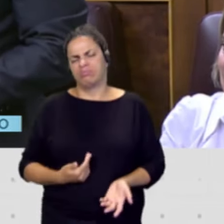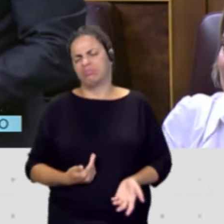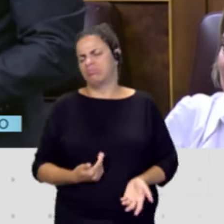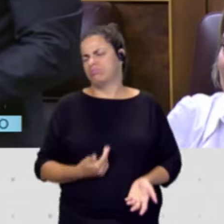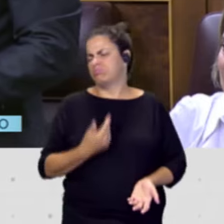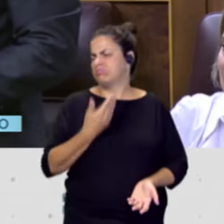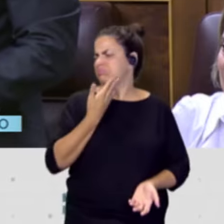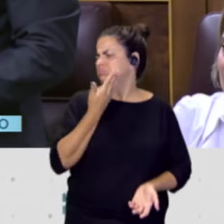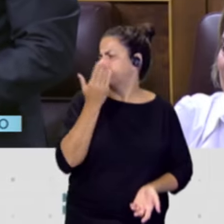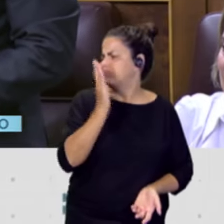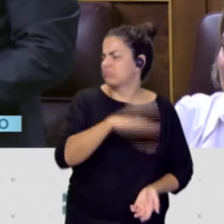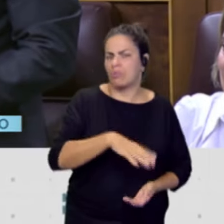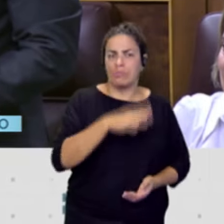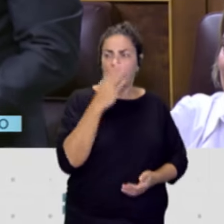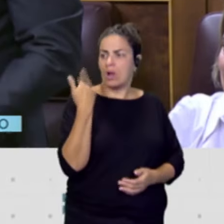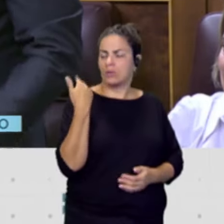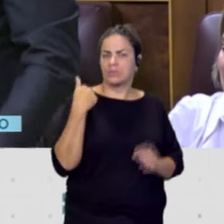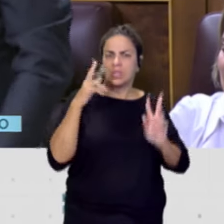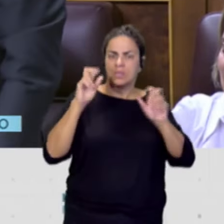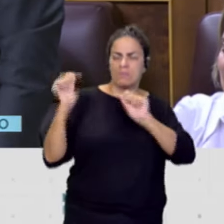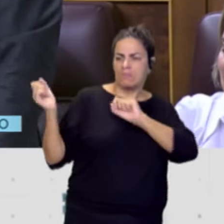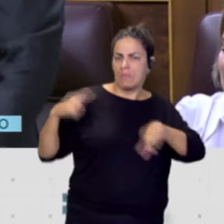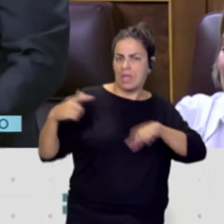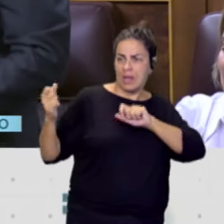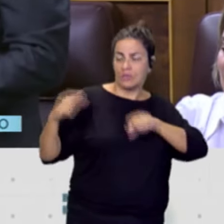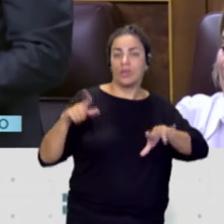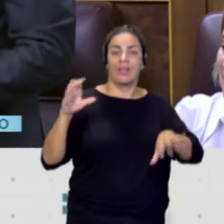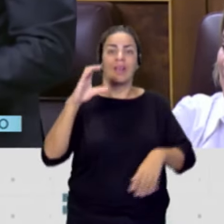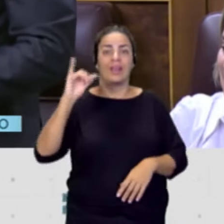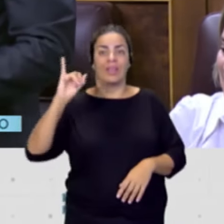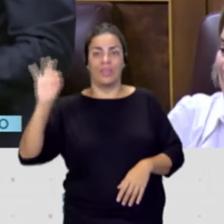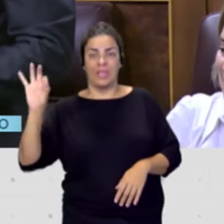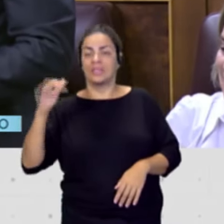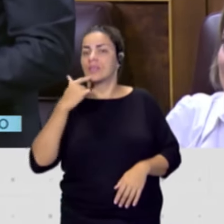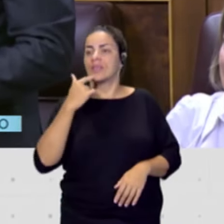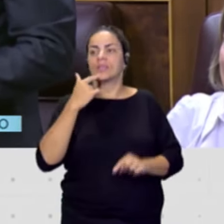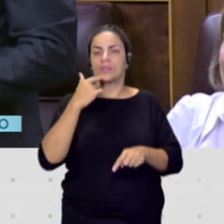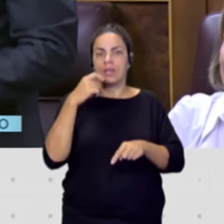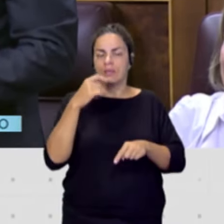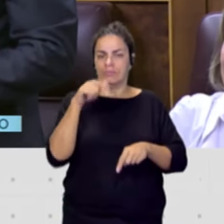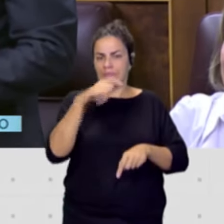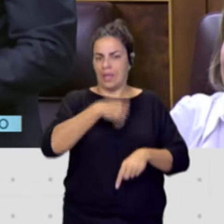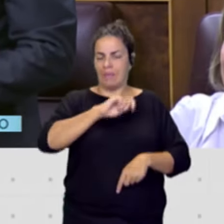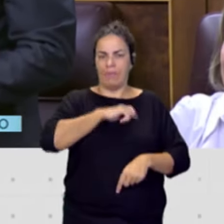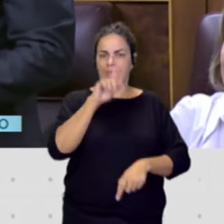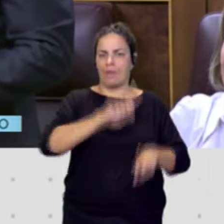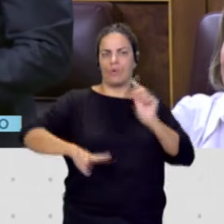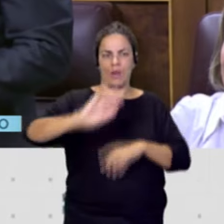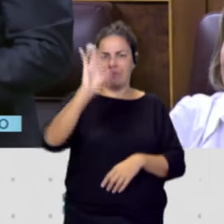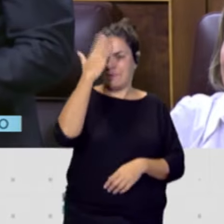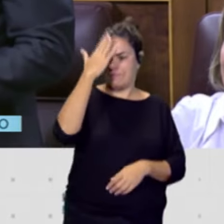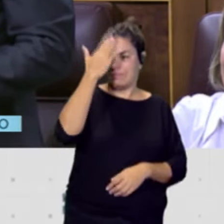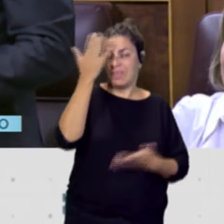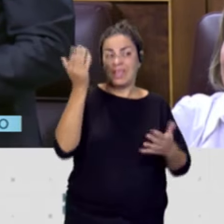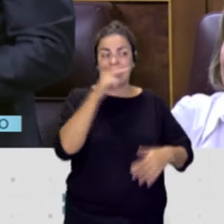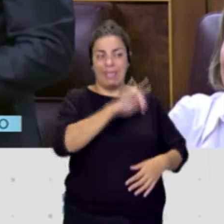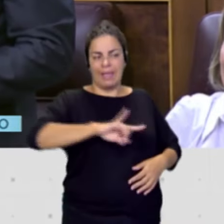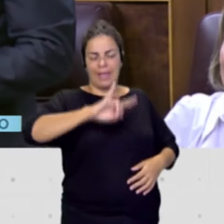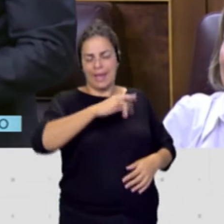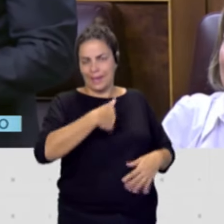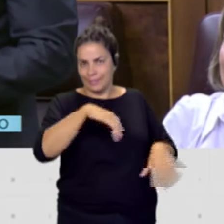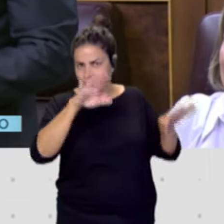sobre la migración, que es un problema, según el CIS, el primero de los problemas de este país. Y ya no contemos en Canarias. Pero es que